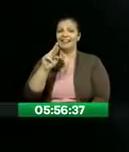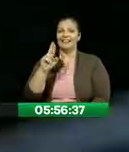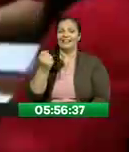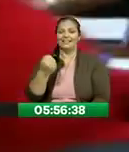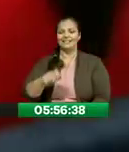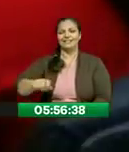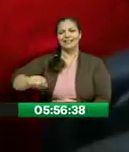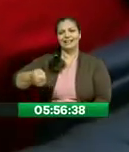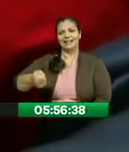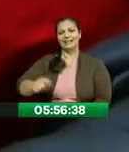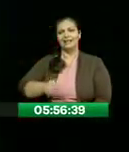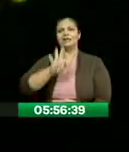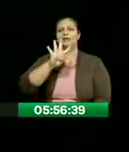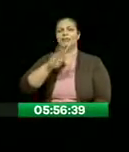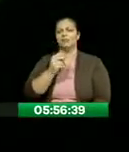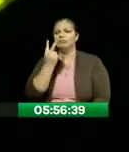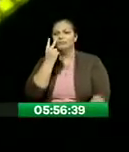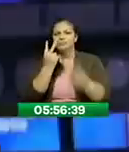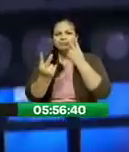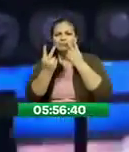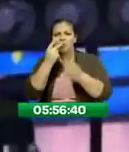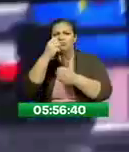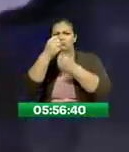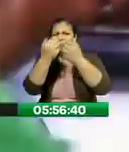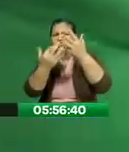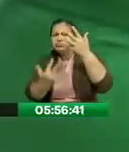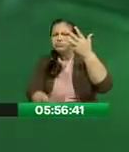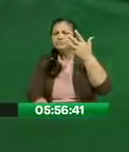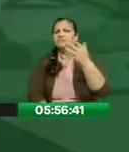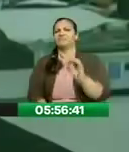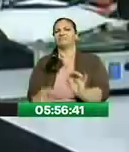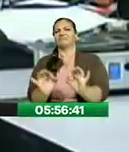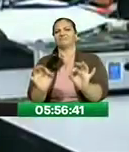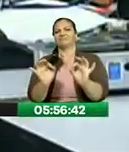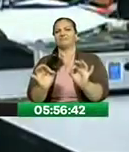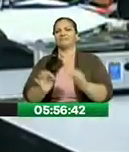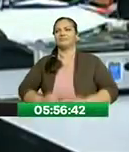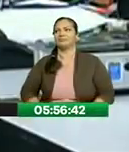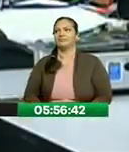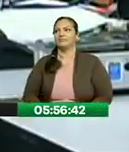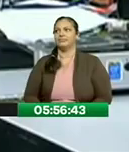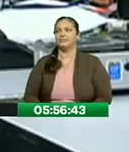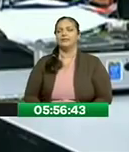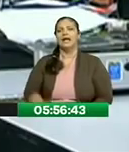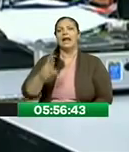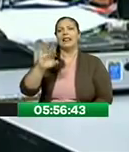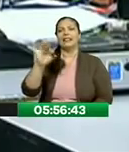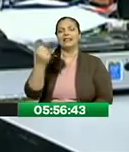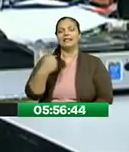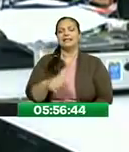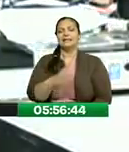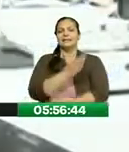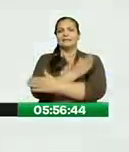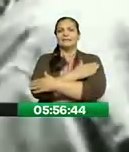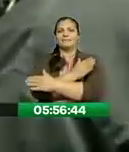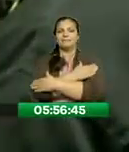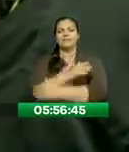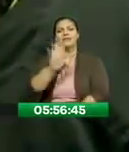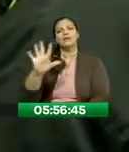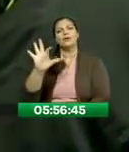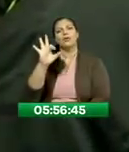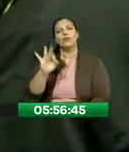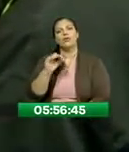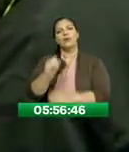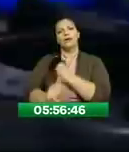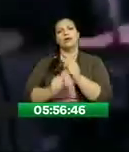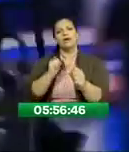con todo el despliegue que ustedes se merecen. Felicitaciones, RTS, por tus 59 años. Informó